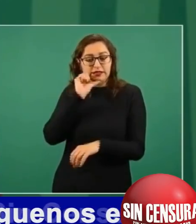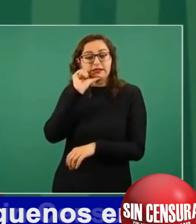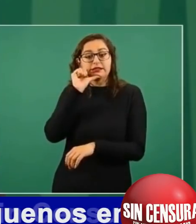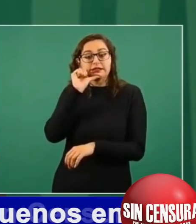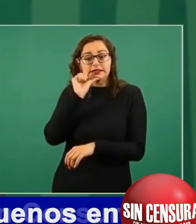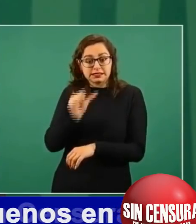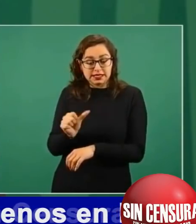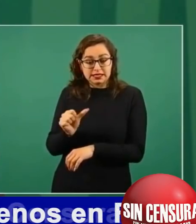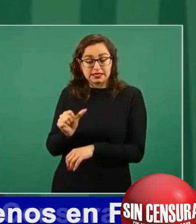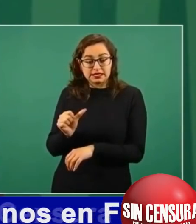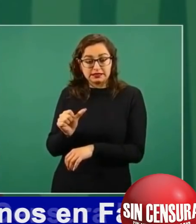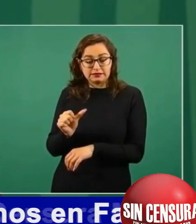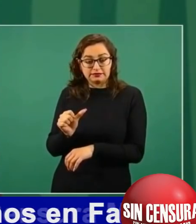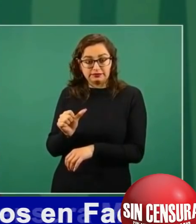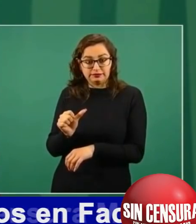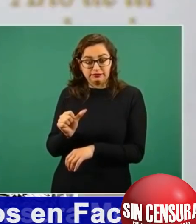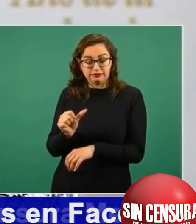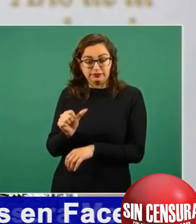Antes